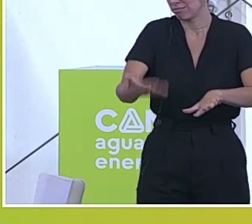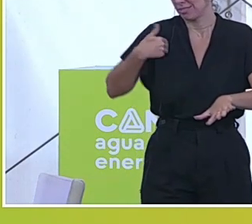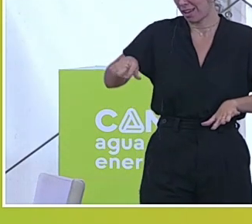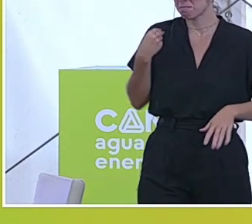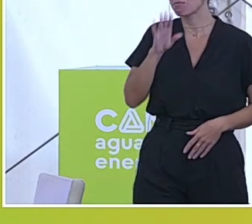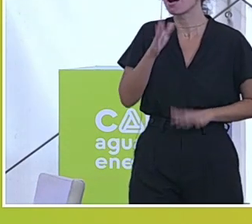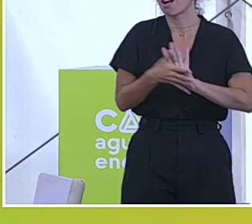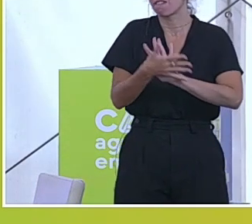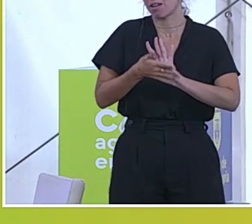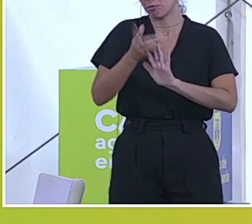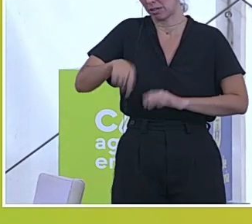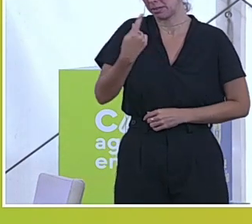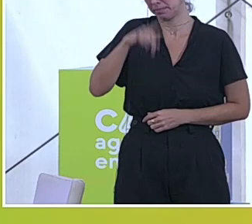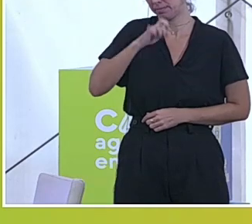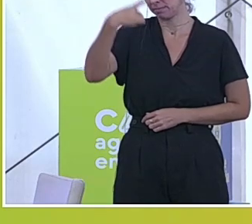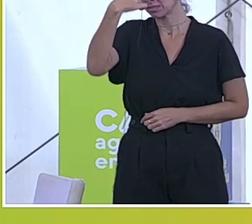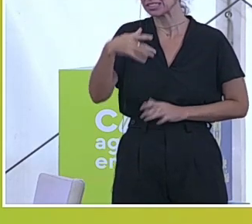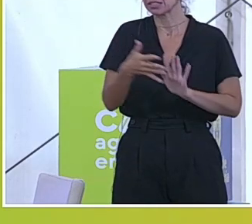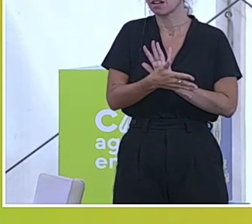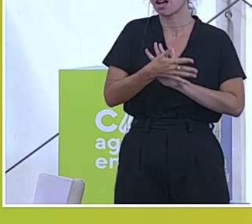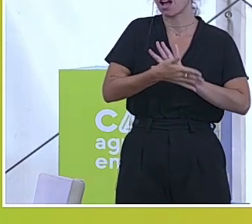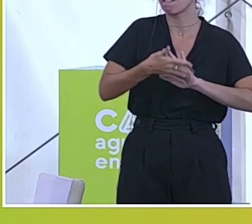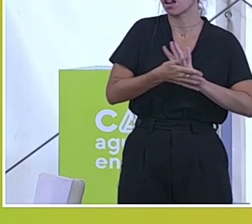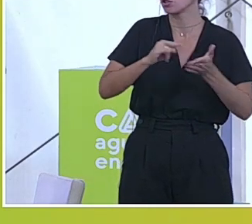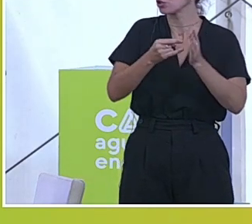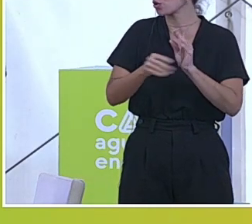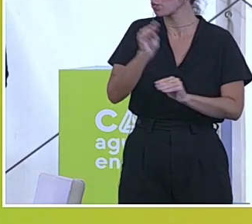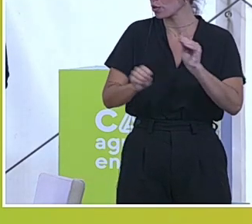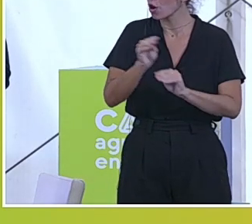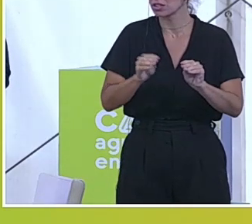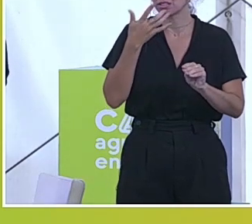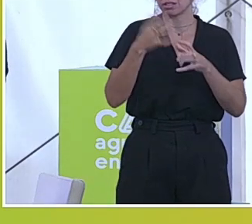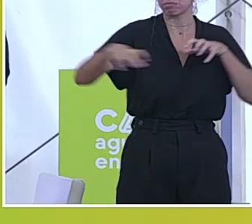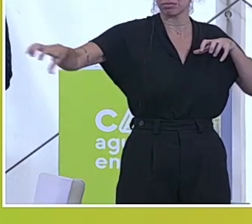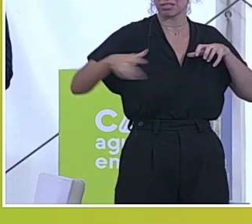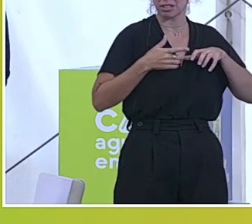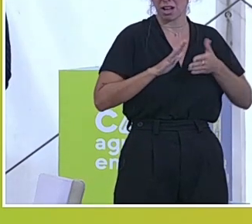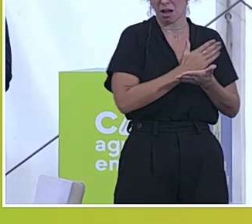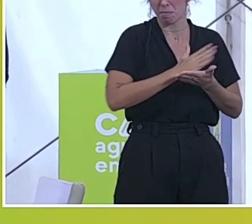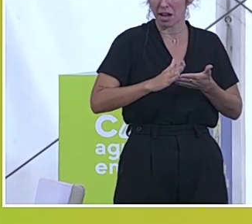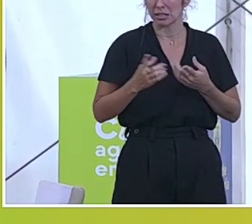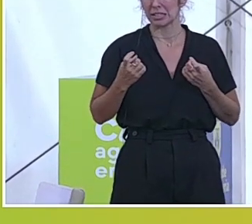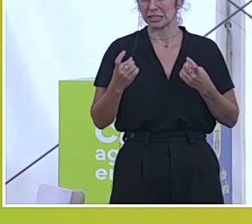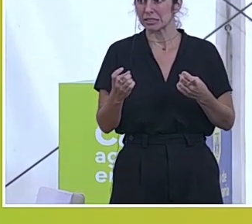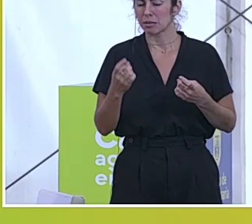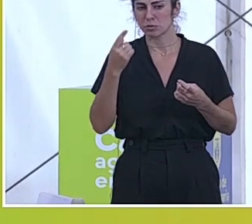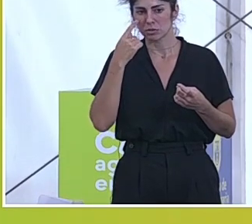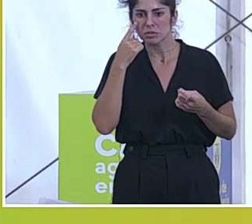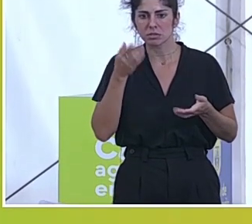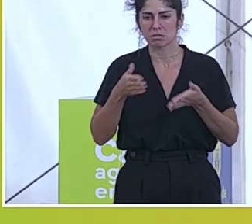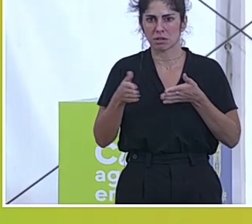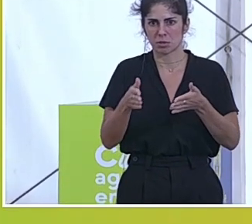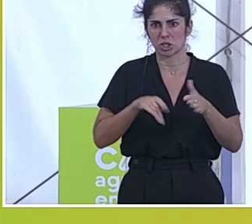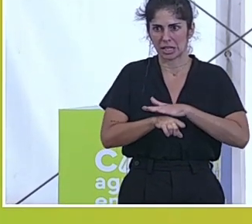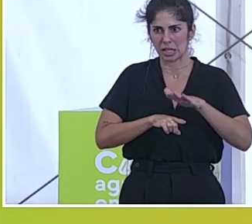estamos hablando de soluciones en una ubicación aislada de red, hay que implementar mecanismos de gestión, ¿vale?, que nos